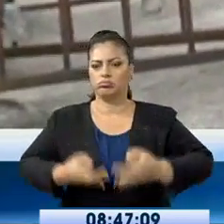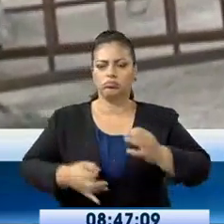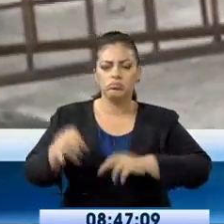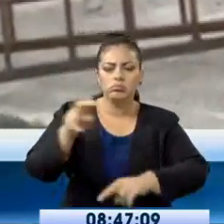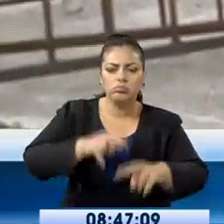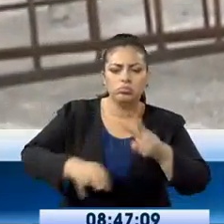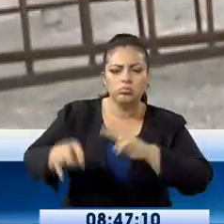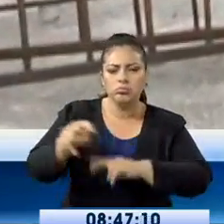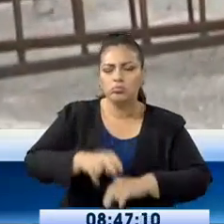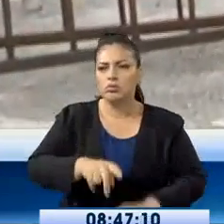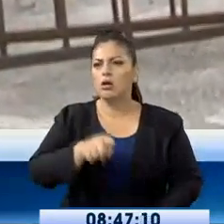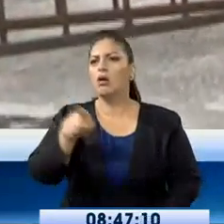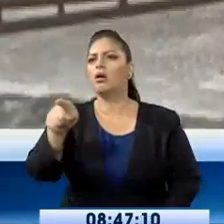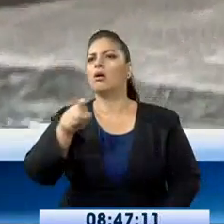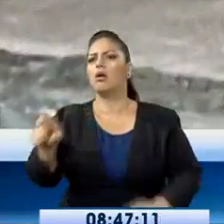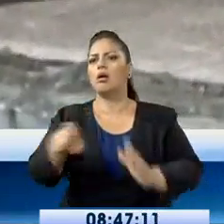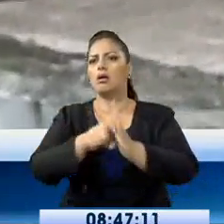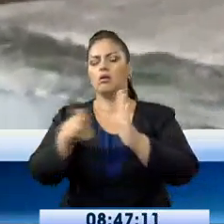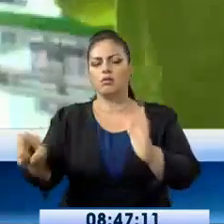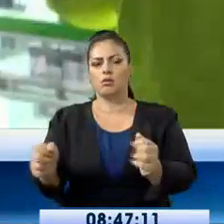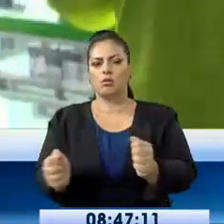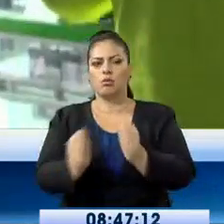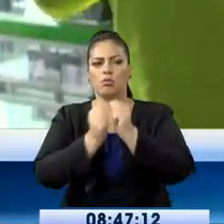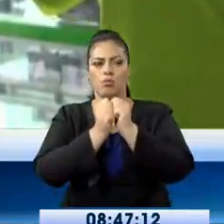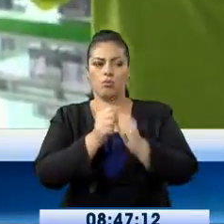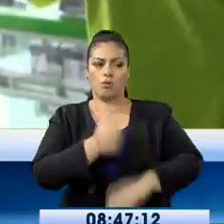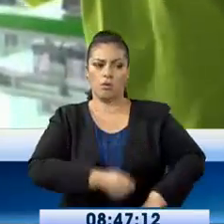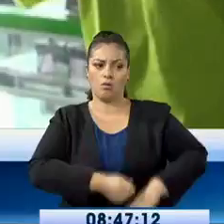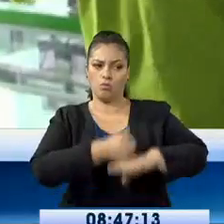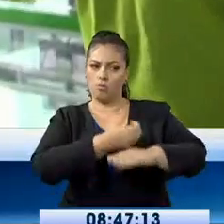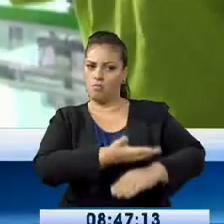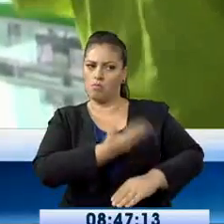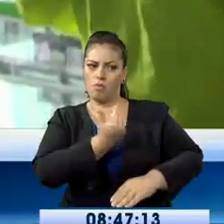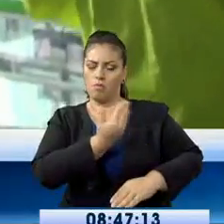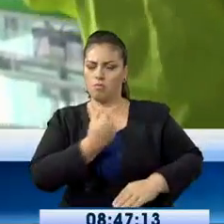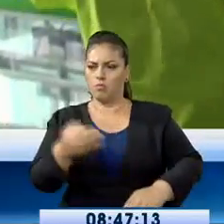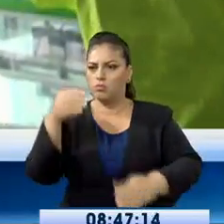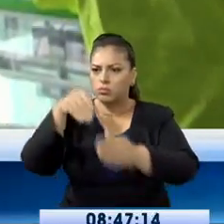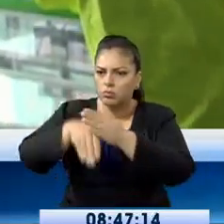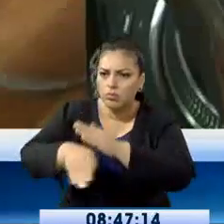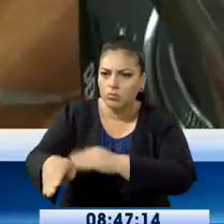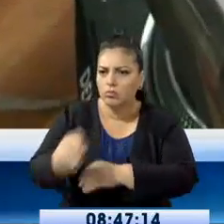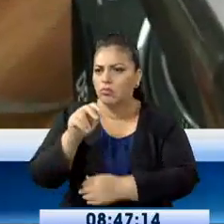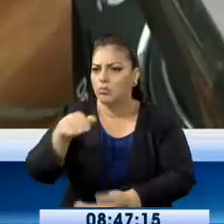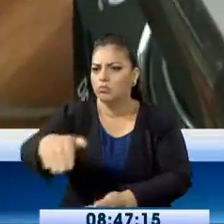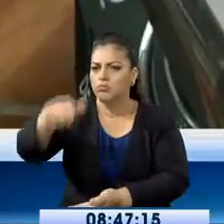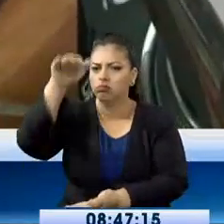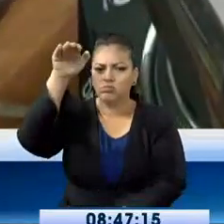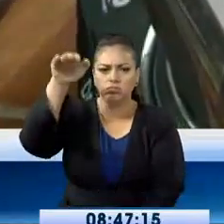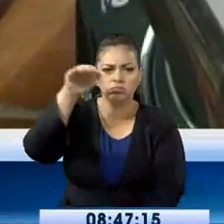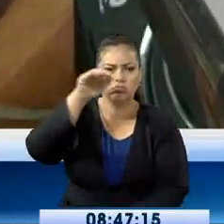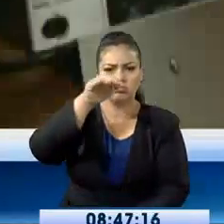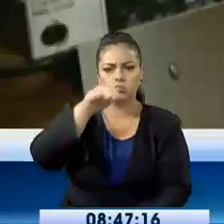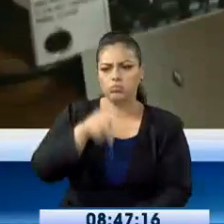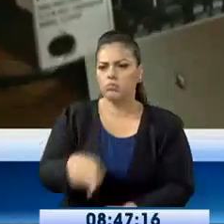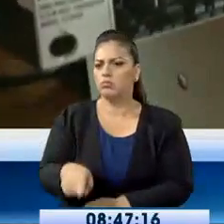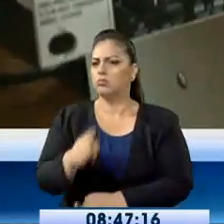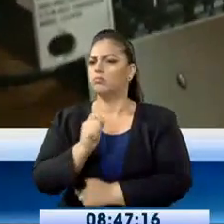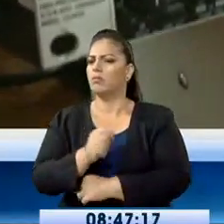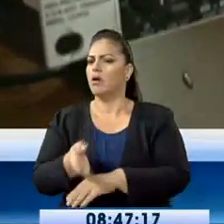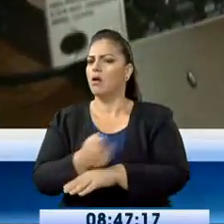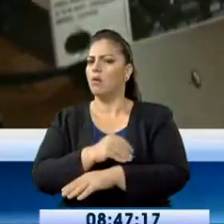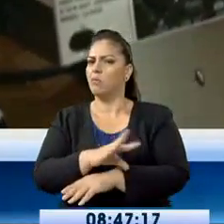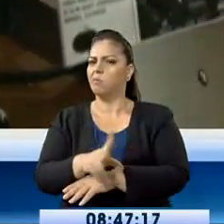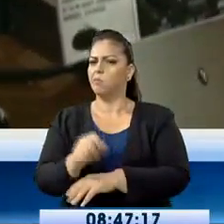este almacén donde en compañía de la comisaria de turno verificaron la procedencia de los equipos de amplificación y otros artículos que estaban